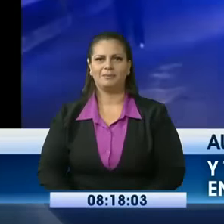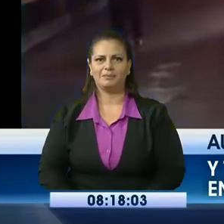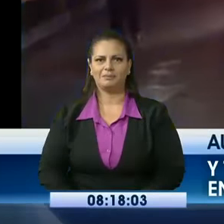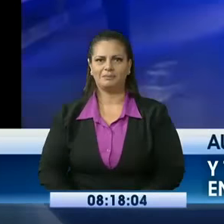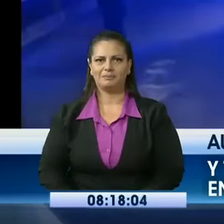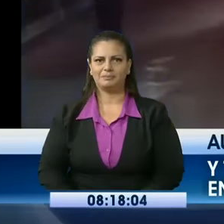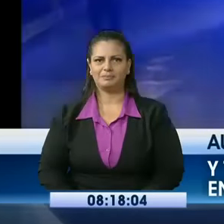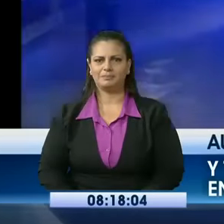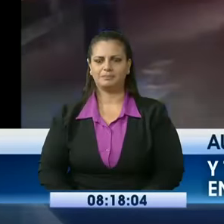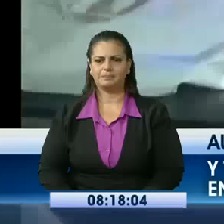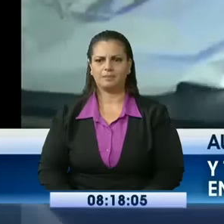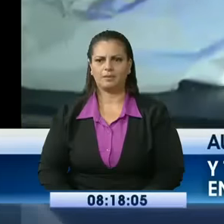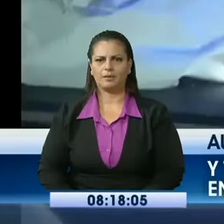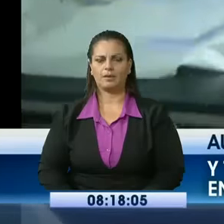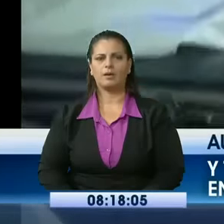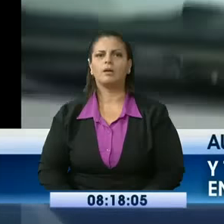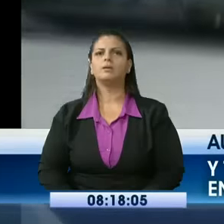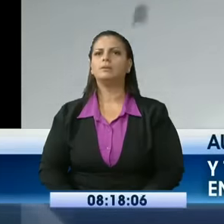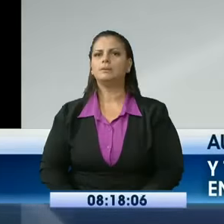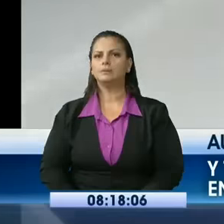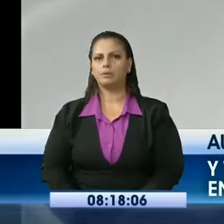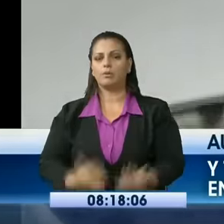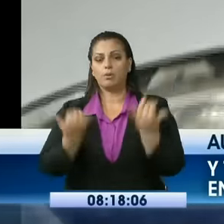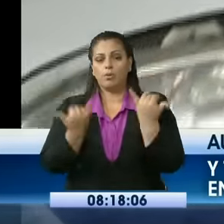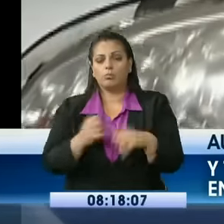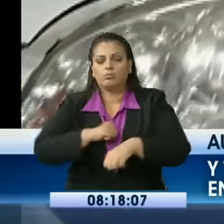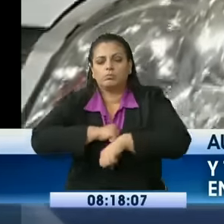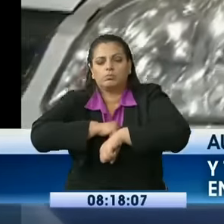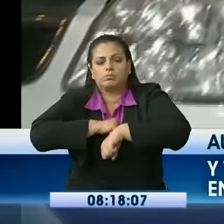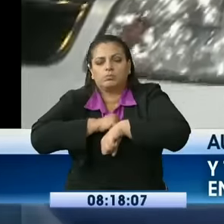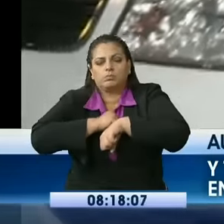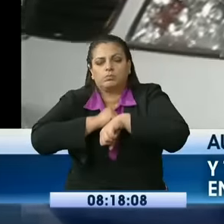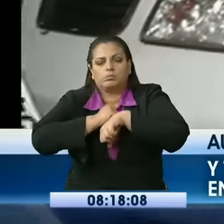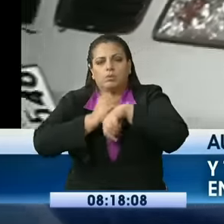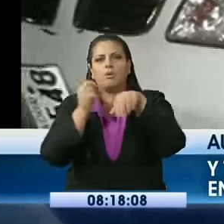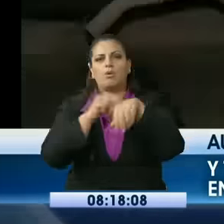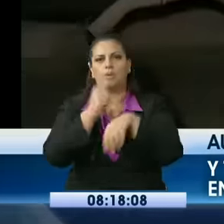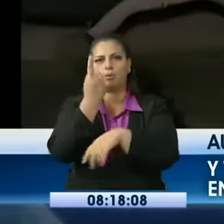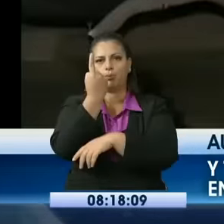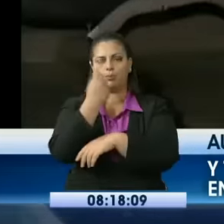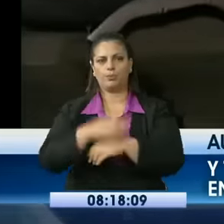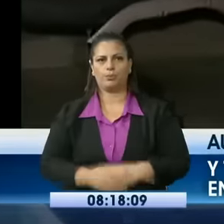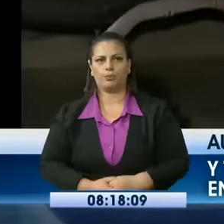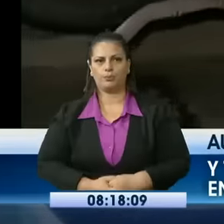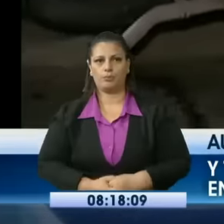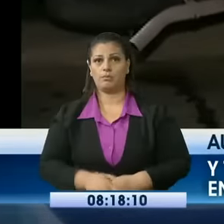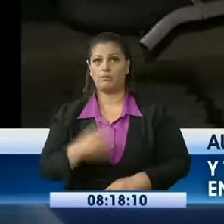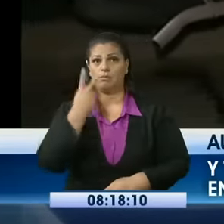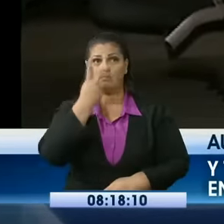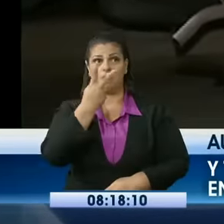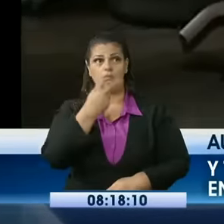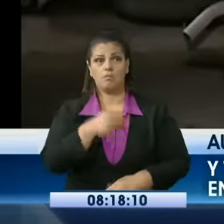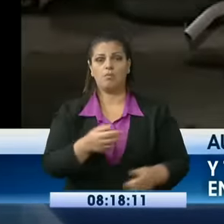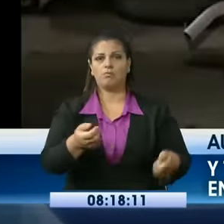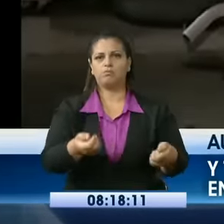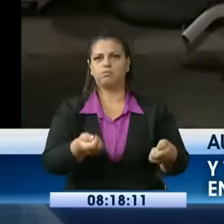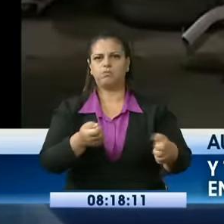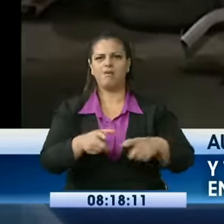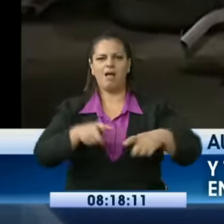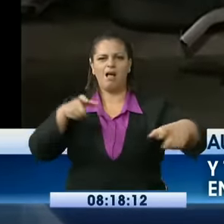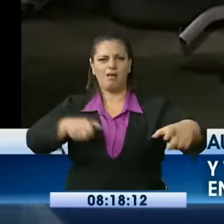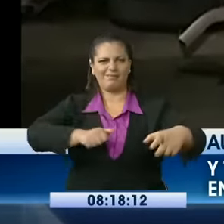el bordillo que divide el carril exclusivo de la metrovía. Los dos vehículos serán retenido porque son daños